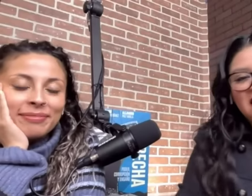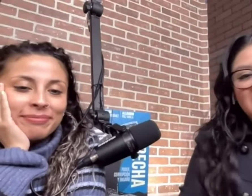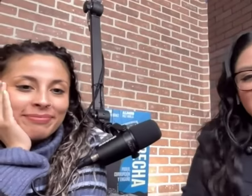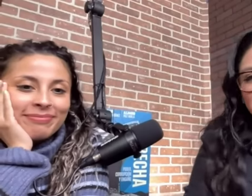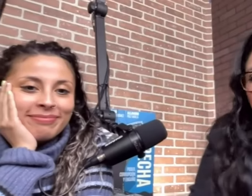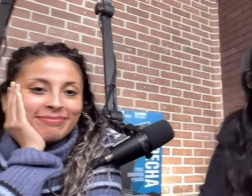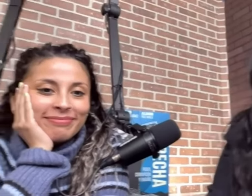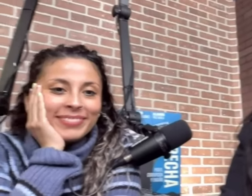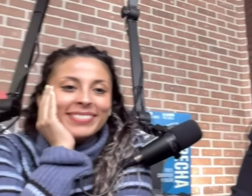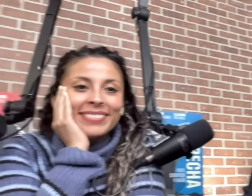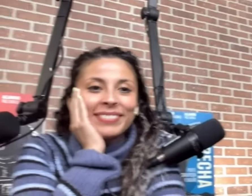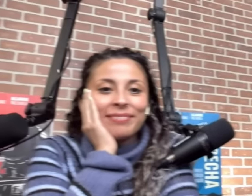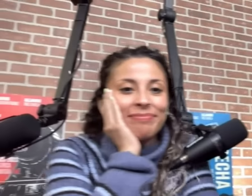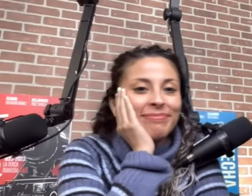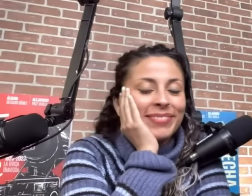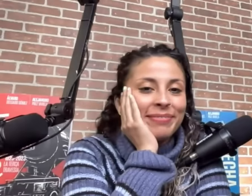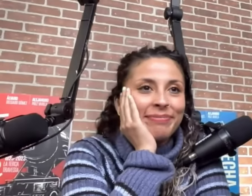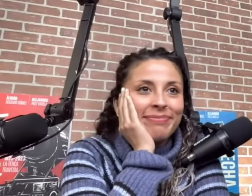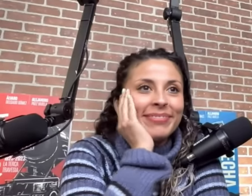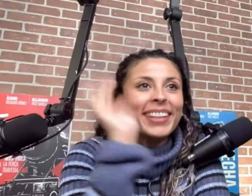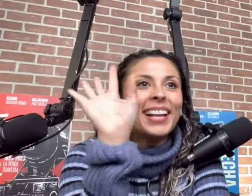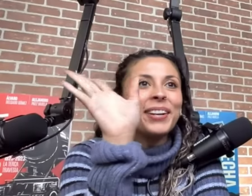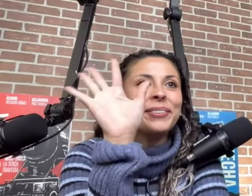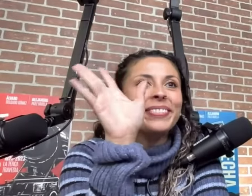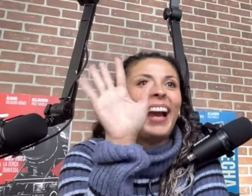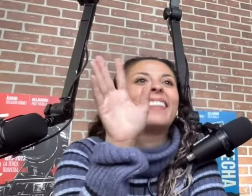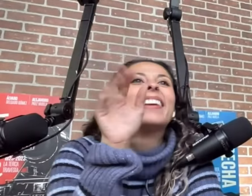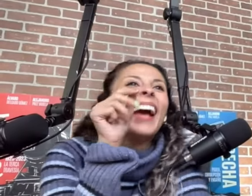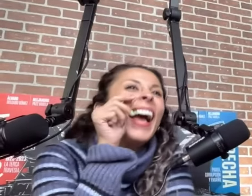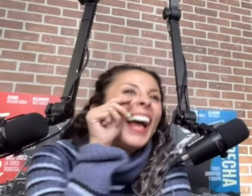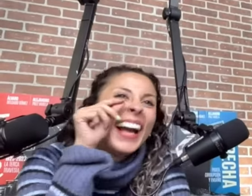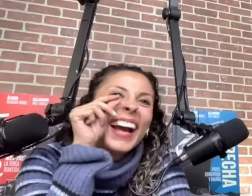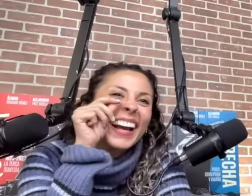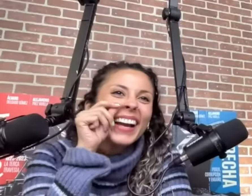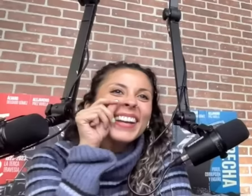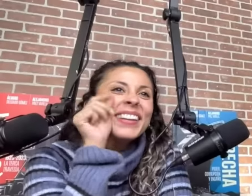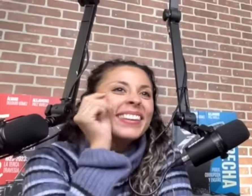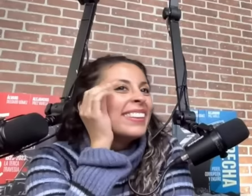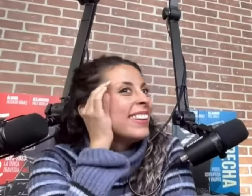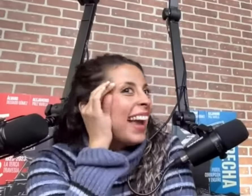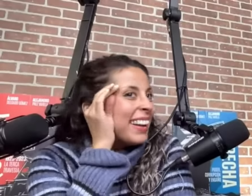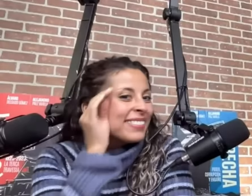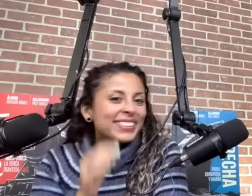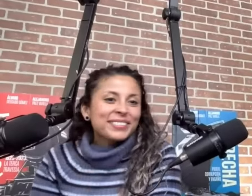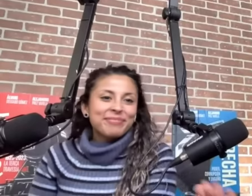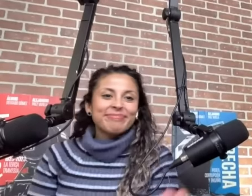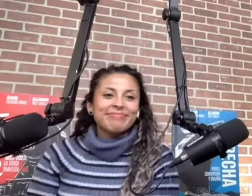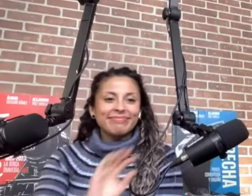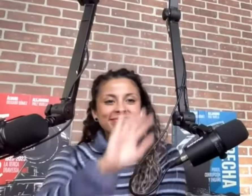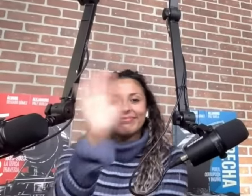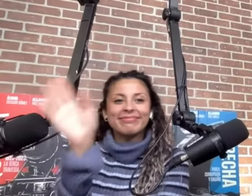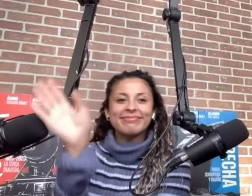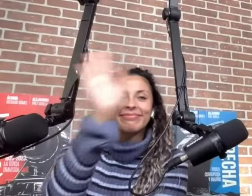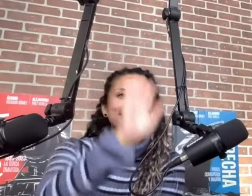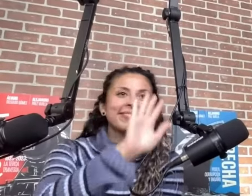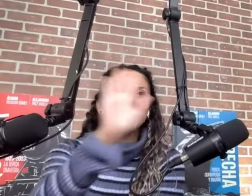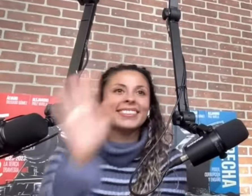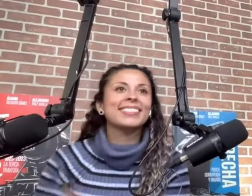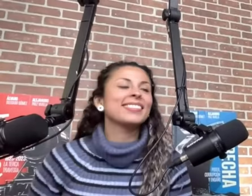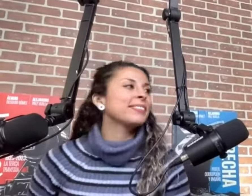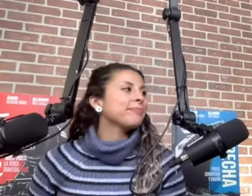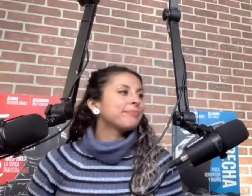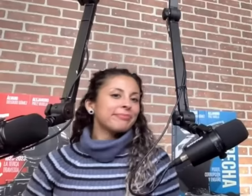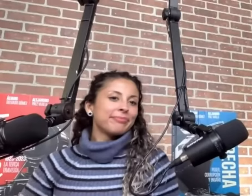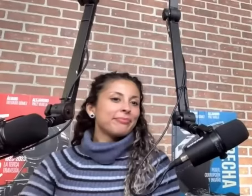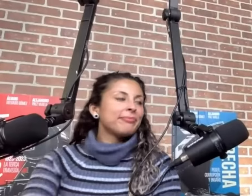tenemos invitada Aquí está Hello ella es erendira Quintero